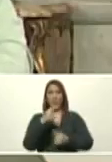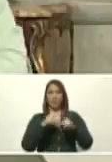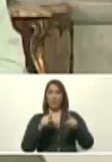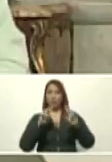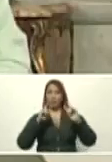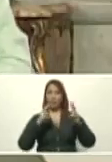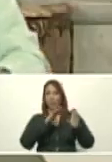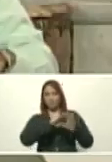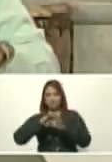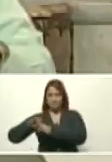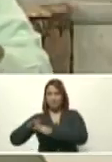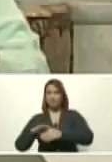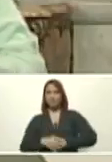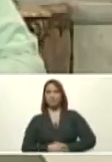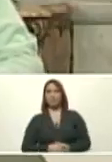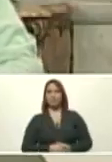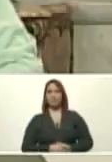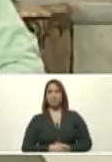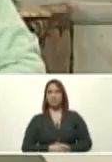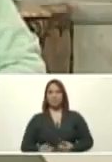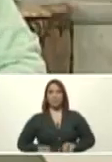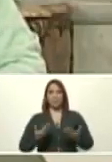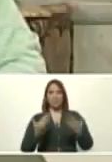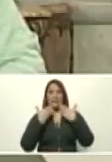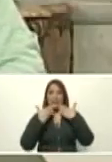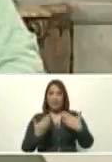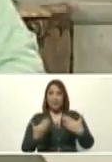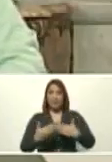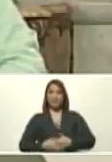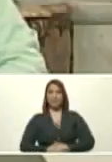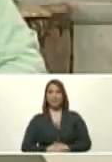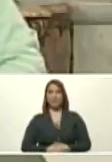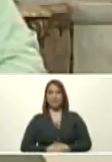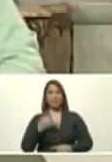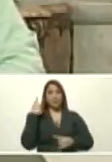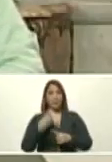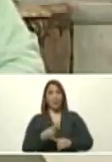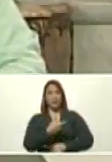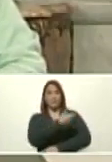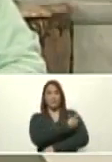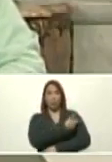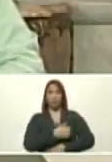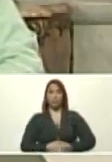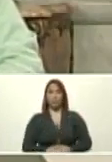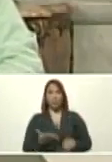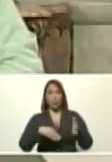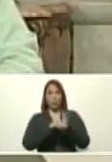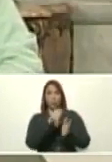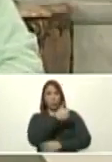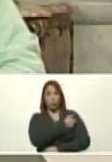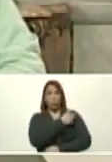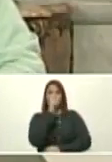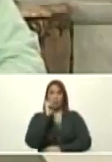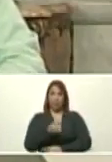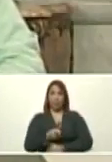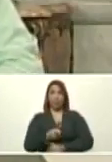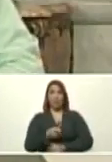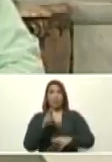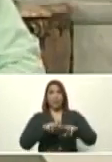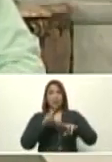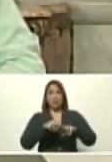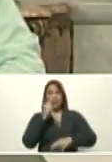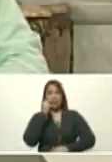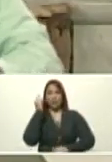tema de otro costal. Les doy mis gracias a vacunarse con el refuerzo, a vacunar a los niños